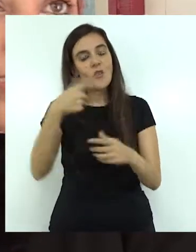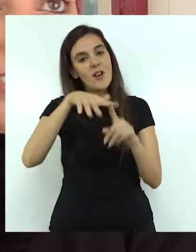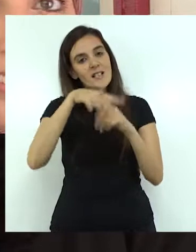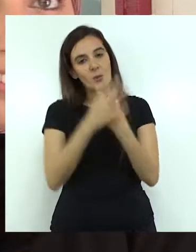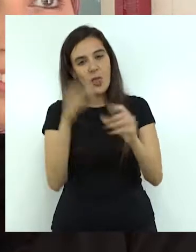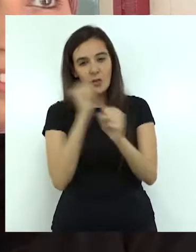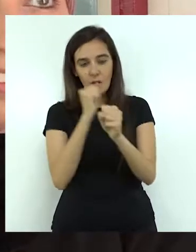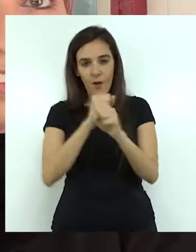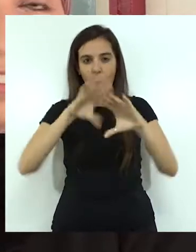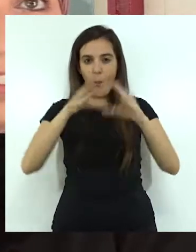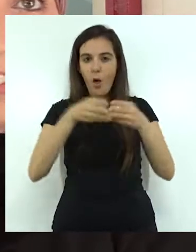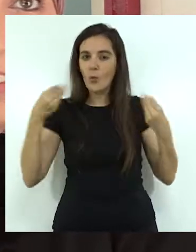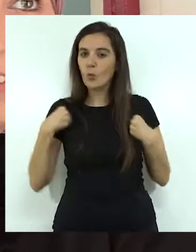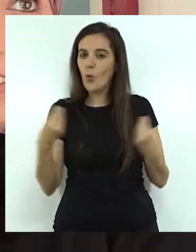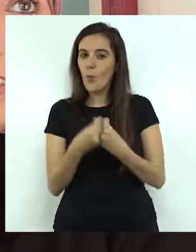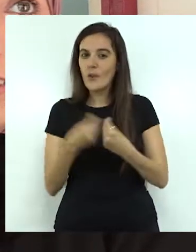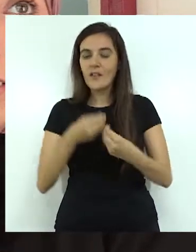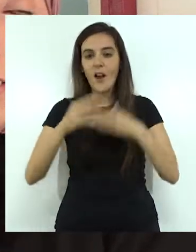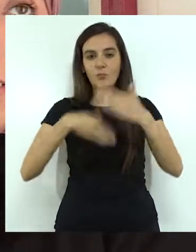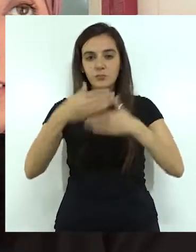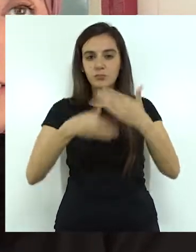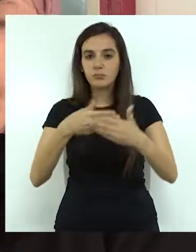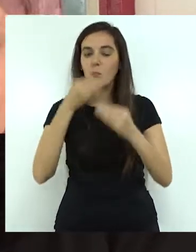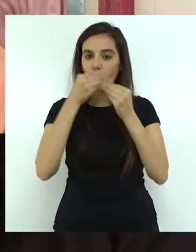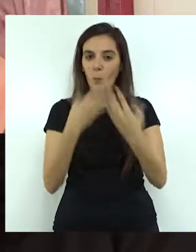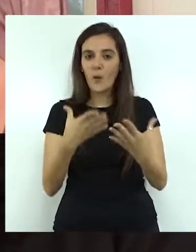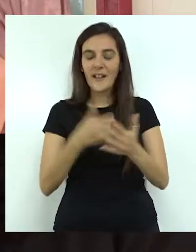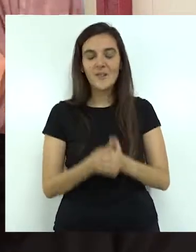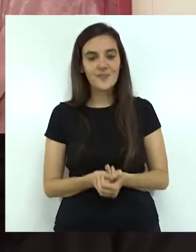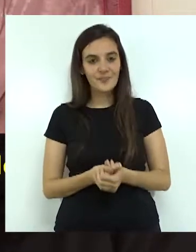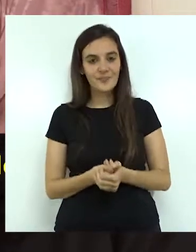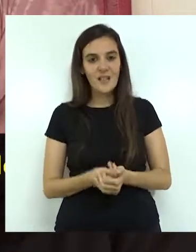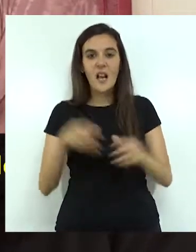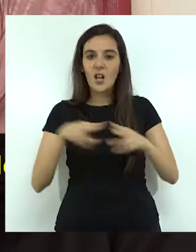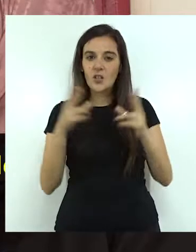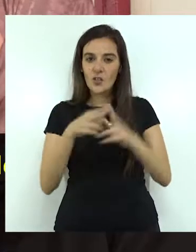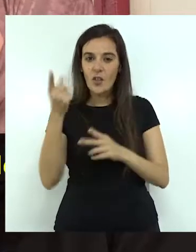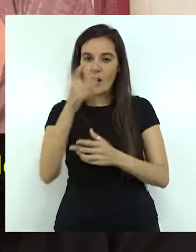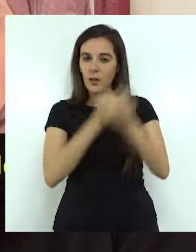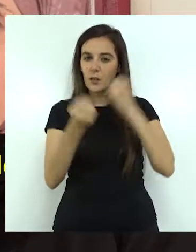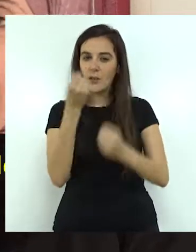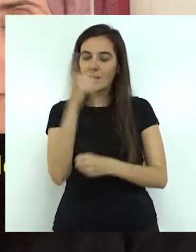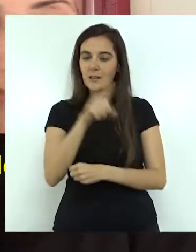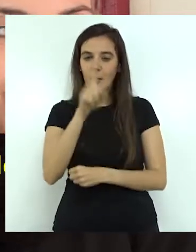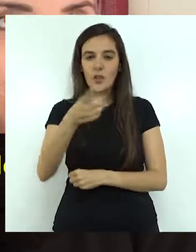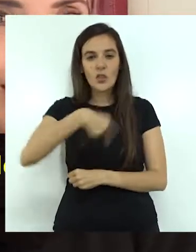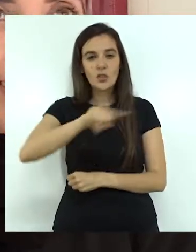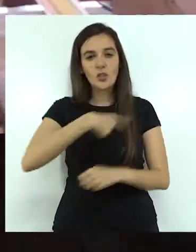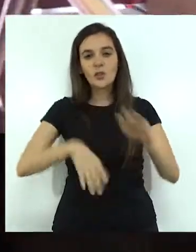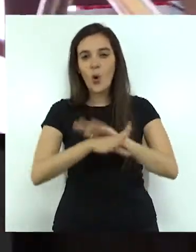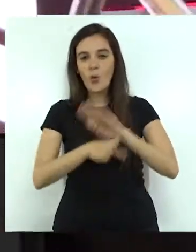una posición constructiva en lo social y lo económico de nuestra ciudad estaremos ahí para hacerlo de la mejor manera